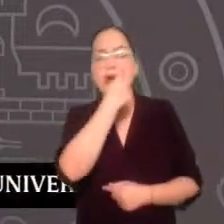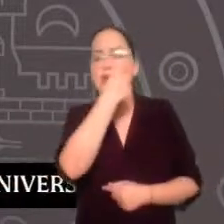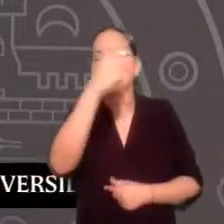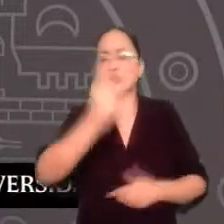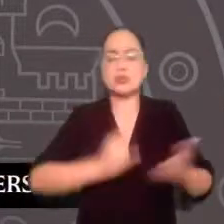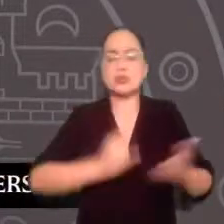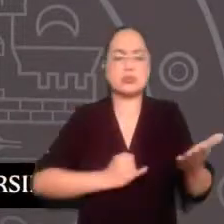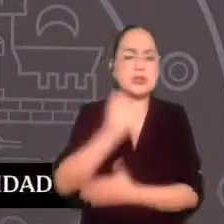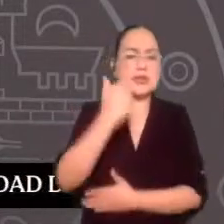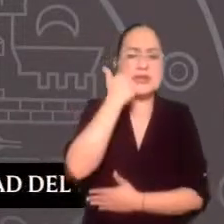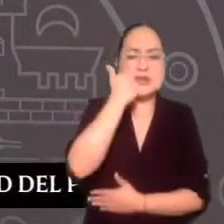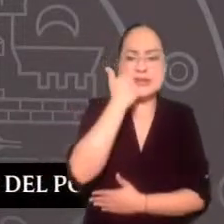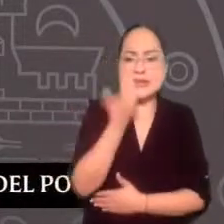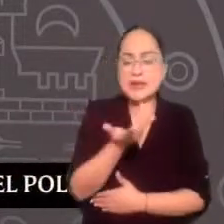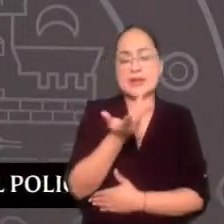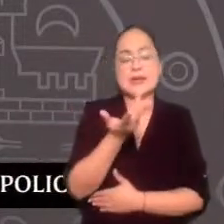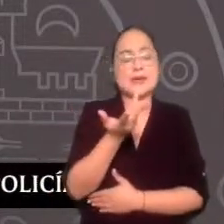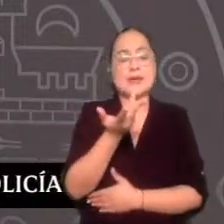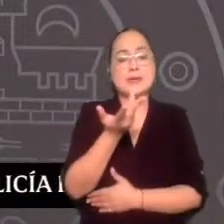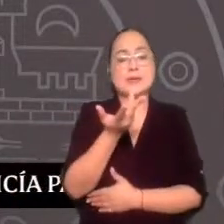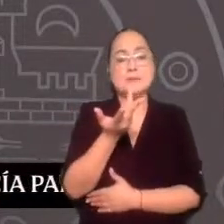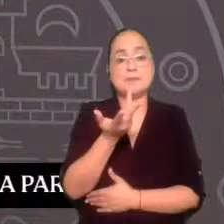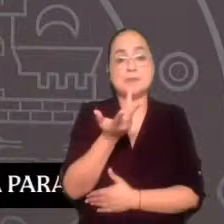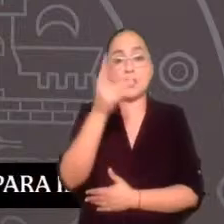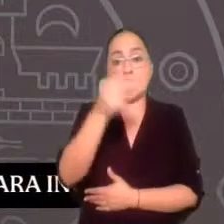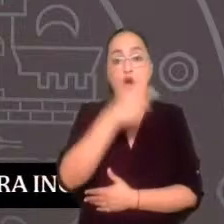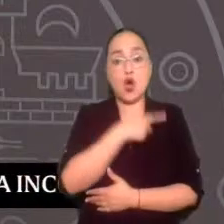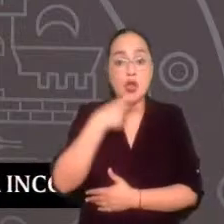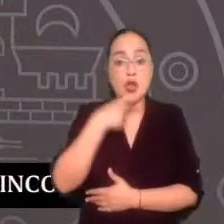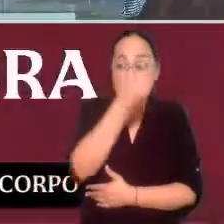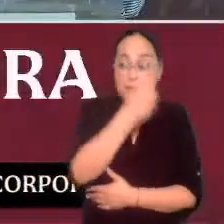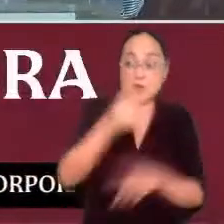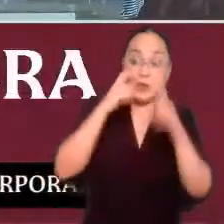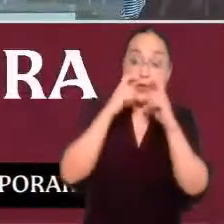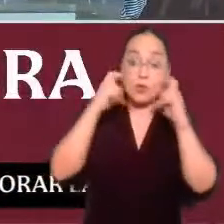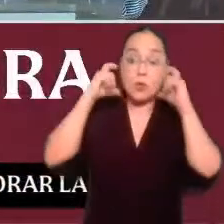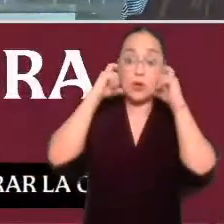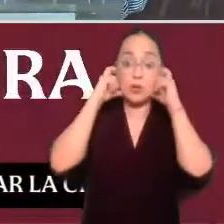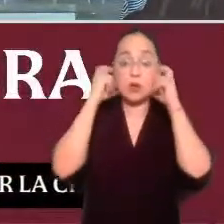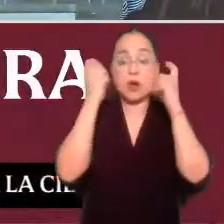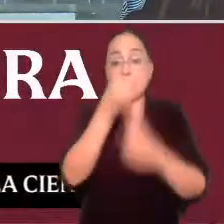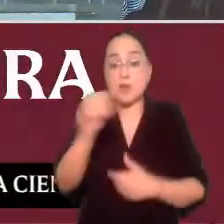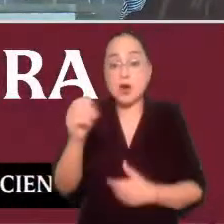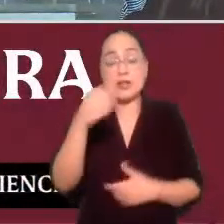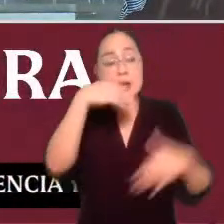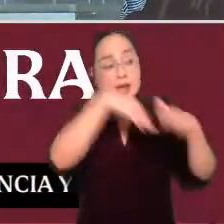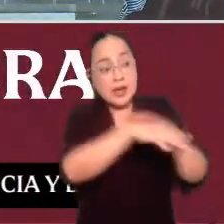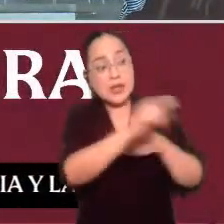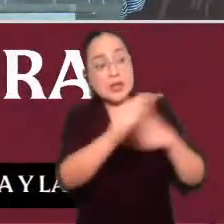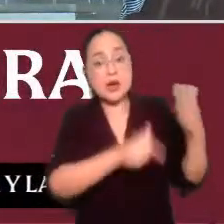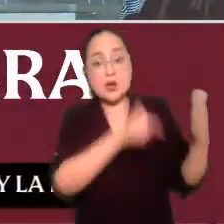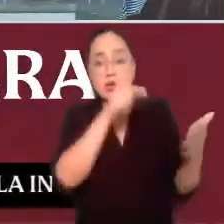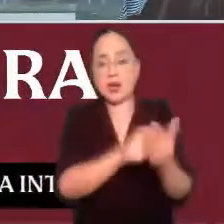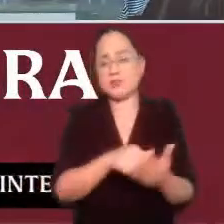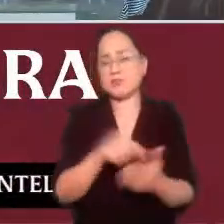hacer y que no esté obligado a traer su cubrebocas, que te obligan para meterte al restaurante o para